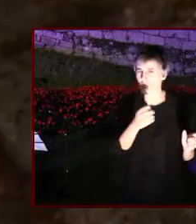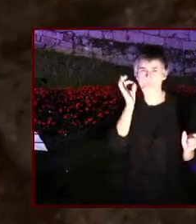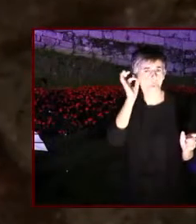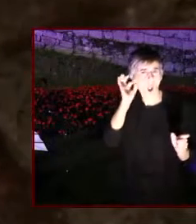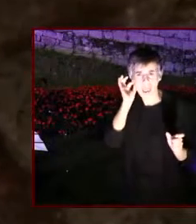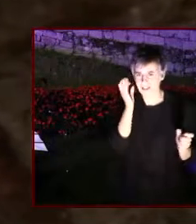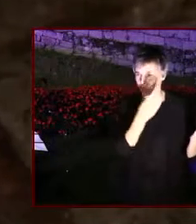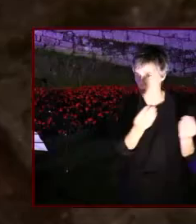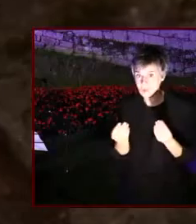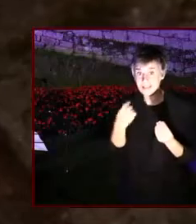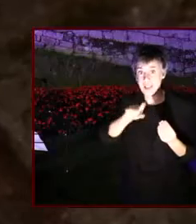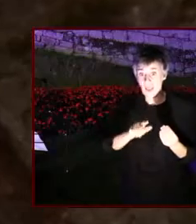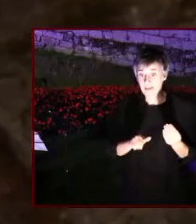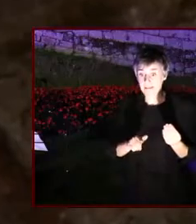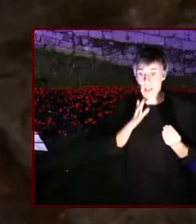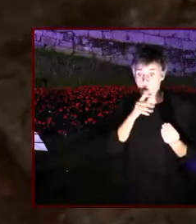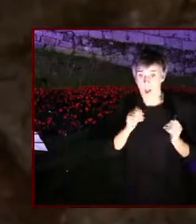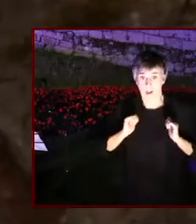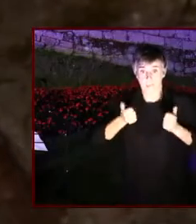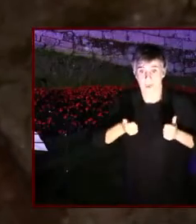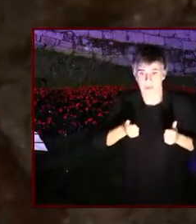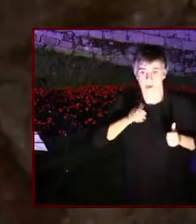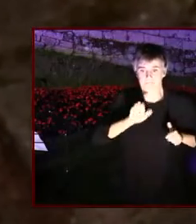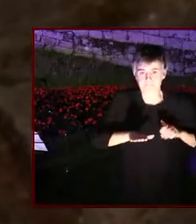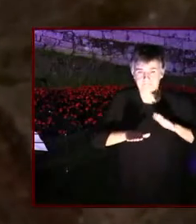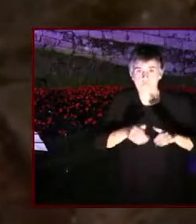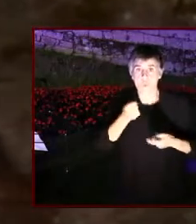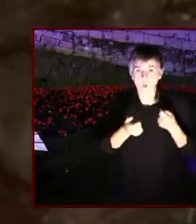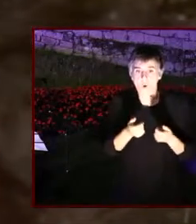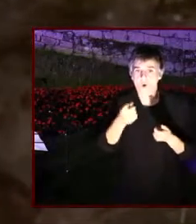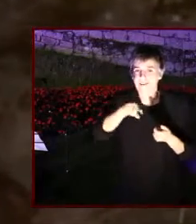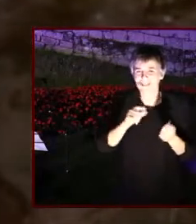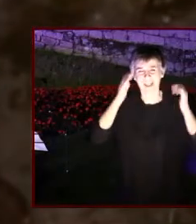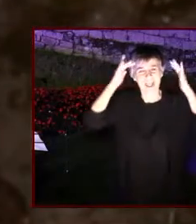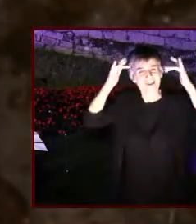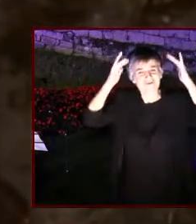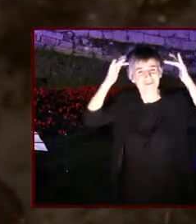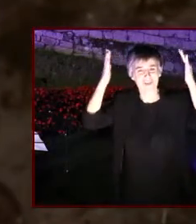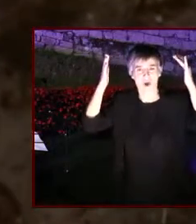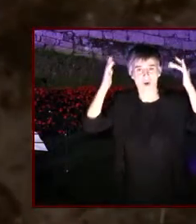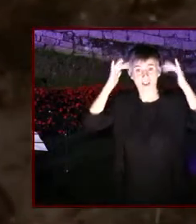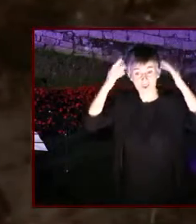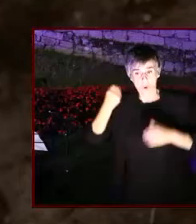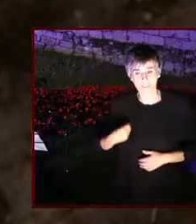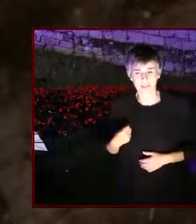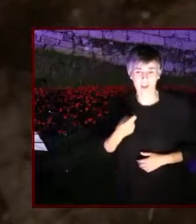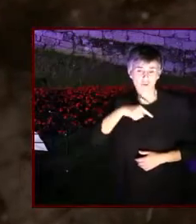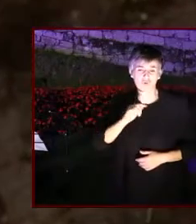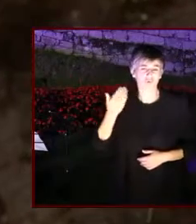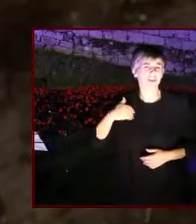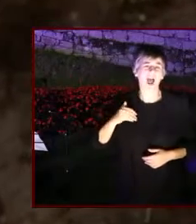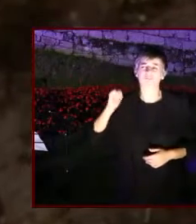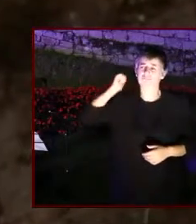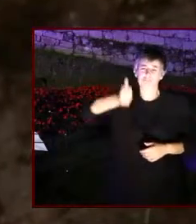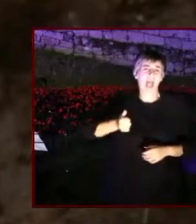comezando, que teñen a ilusión, esa ilusión que moitas veces nos que xa levamos uns anos traballando nisto, perdemos. Non